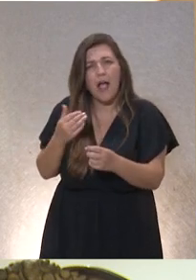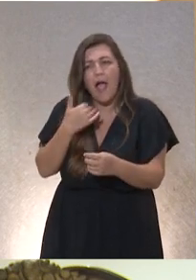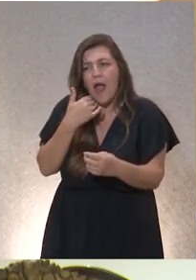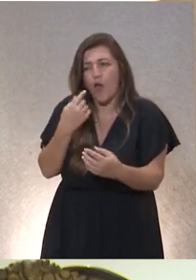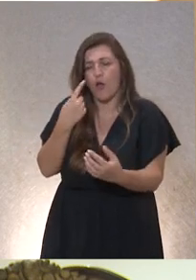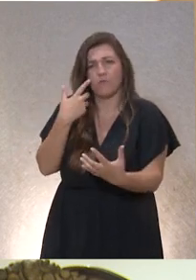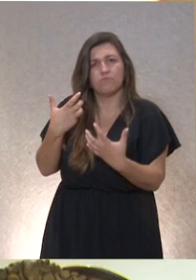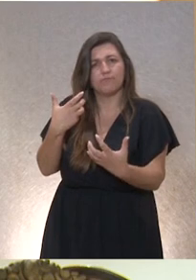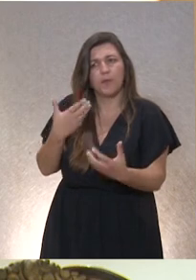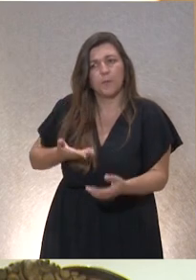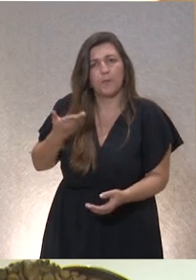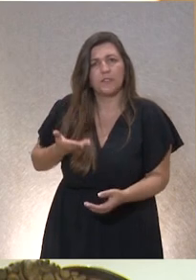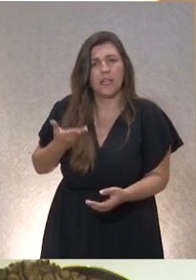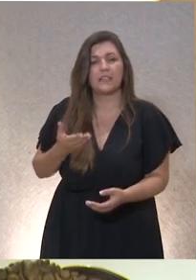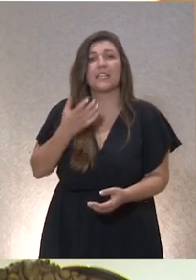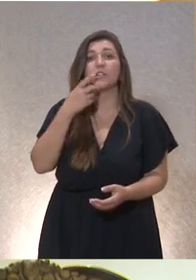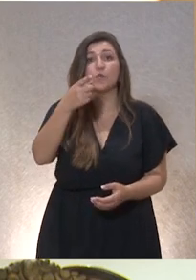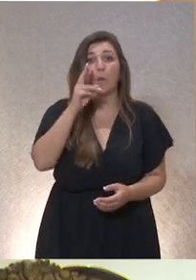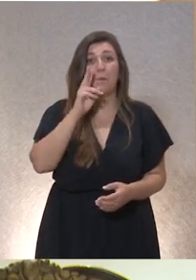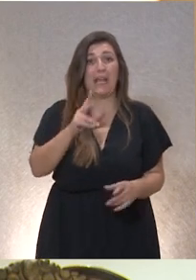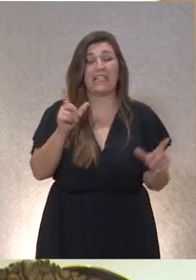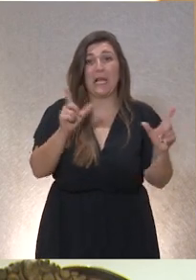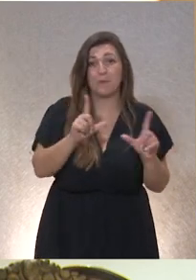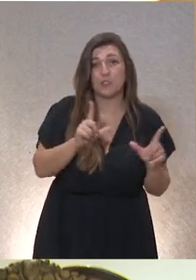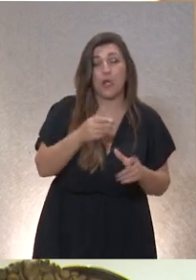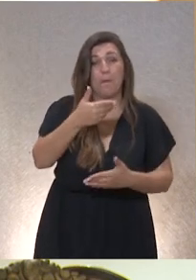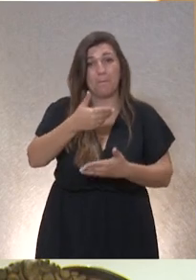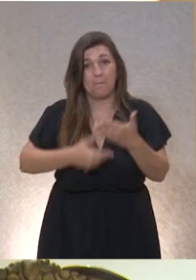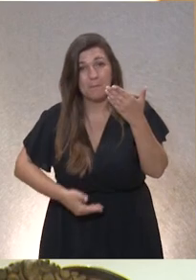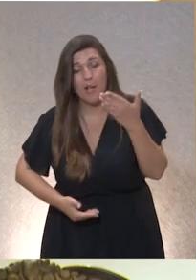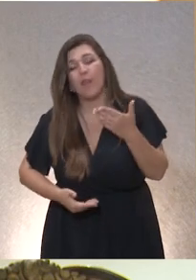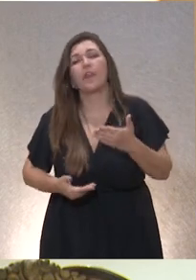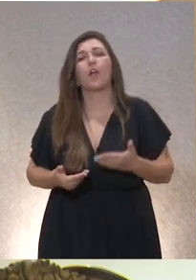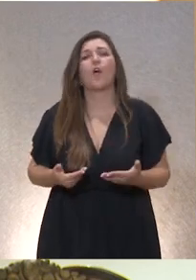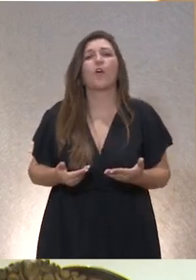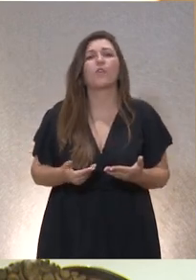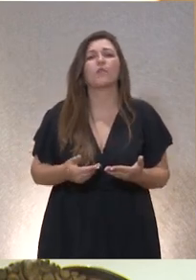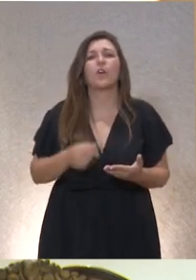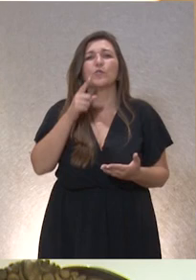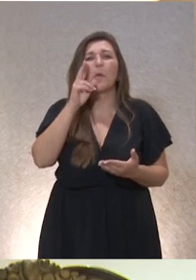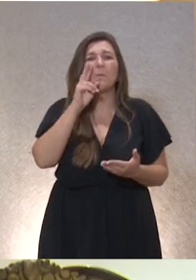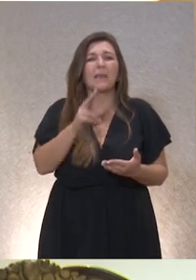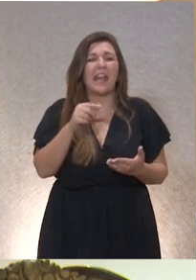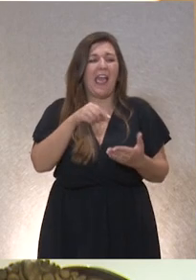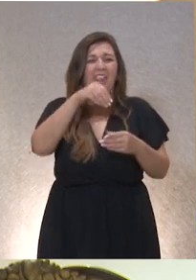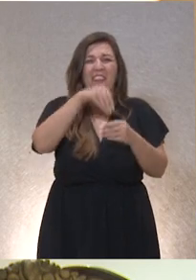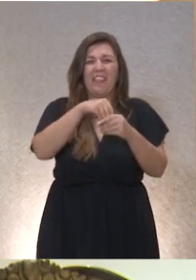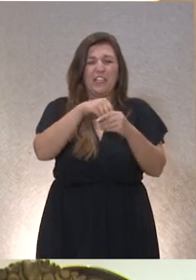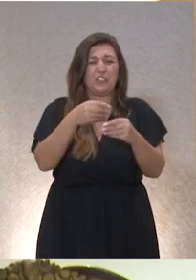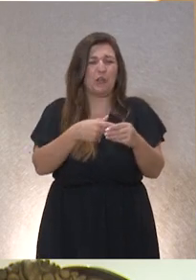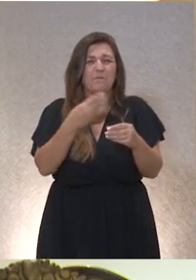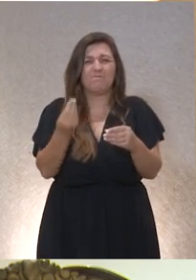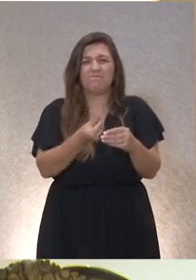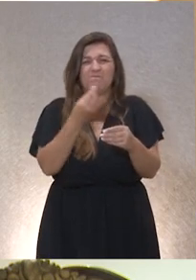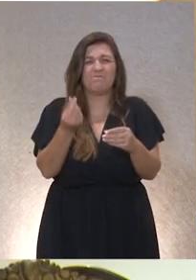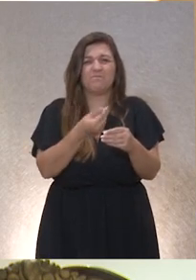periodismo de nativo en radios televisiones y periódicos y lo quitan verán Cómo se vacía de contenido y claro eso